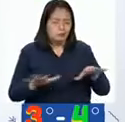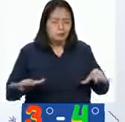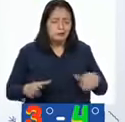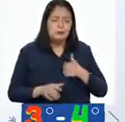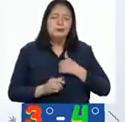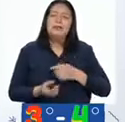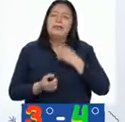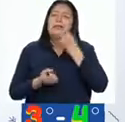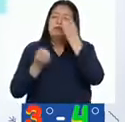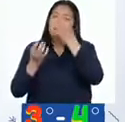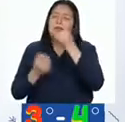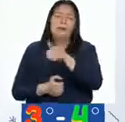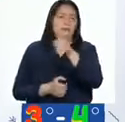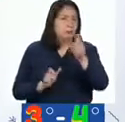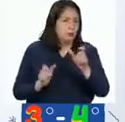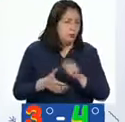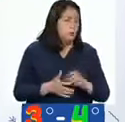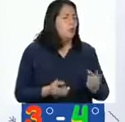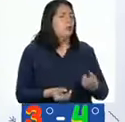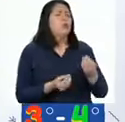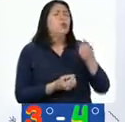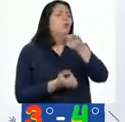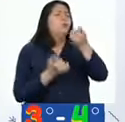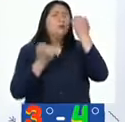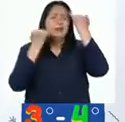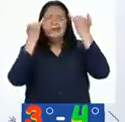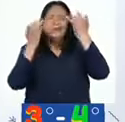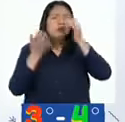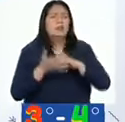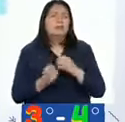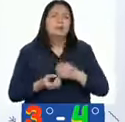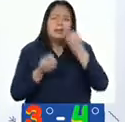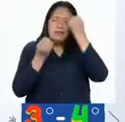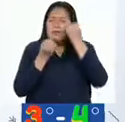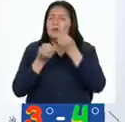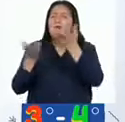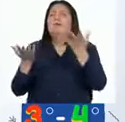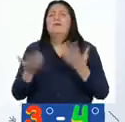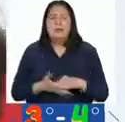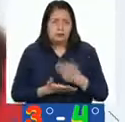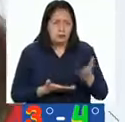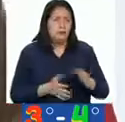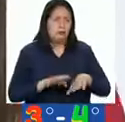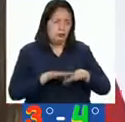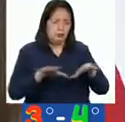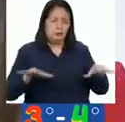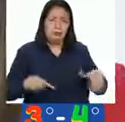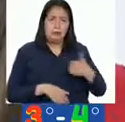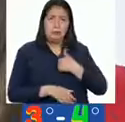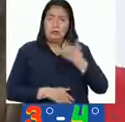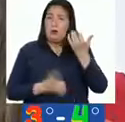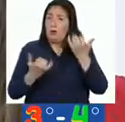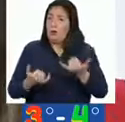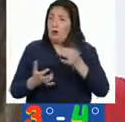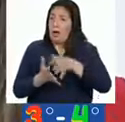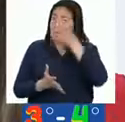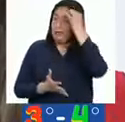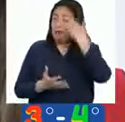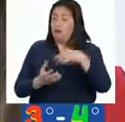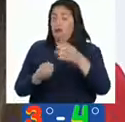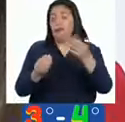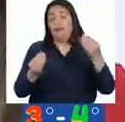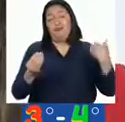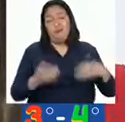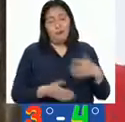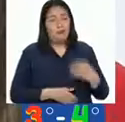comunicarlo a otras personas. ¿Qué otras formas se les ocurre para comunicar sobre nuestro espacio personal? El día de hoy hemos aprendido mucho